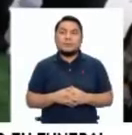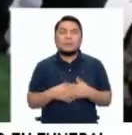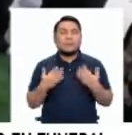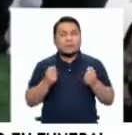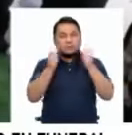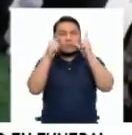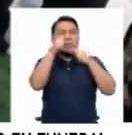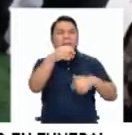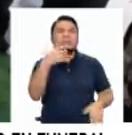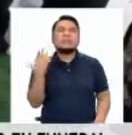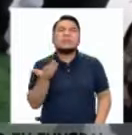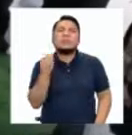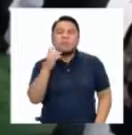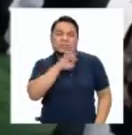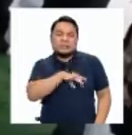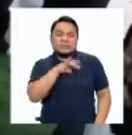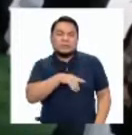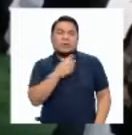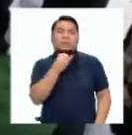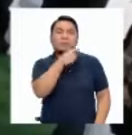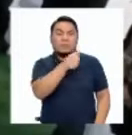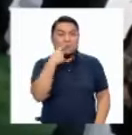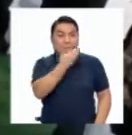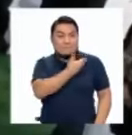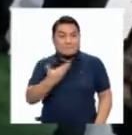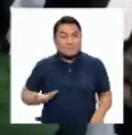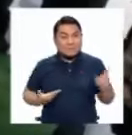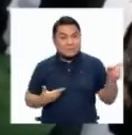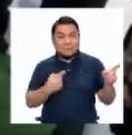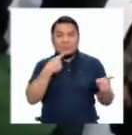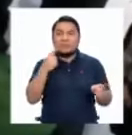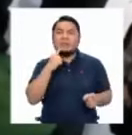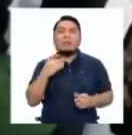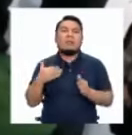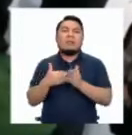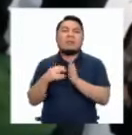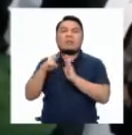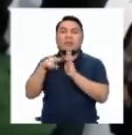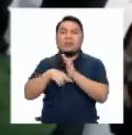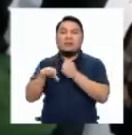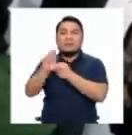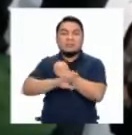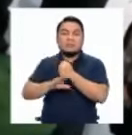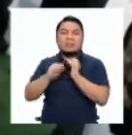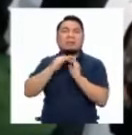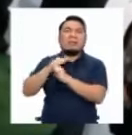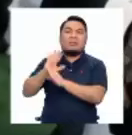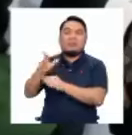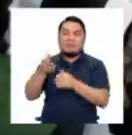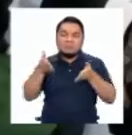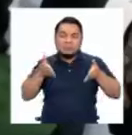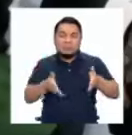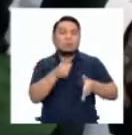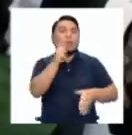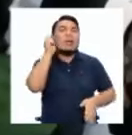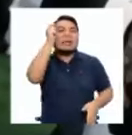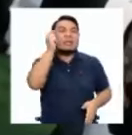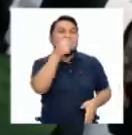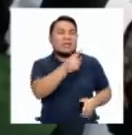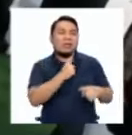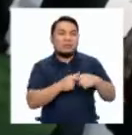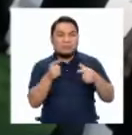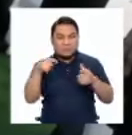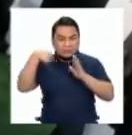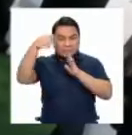Indignación en Chile, luego de que el presidente Sebastián Piñera incumpliera el protocolo de entierros por el coronavirus durante el funeral de su tío. En un video